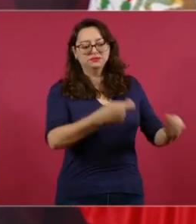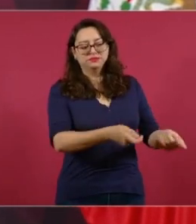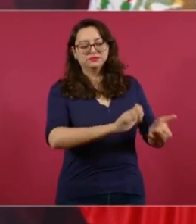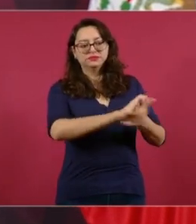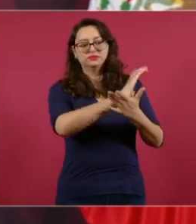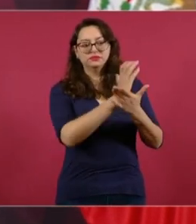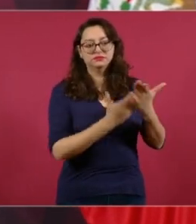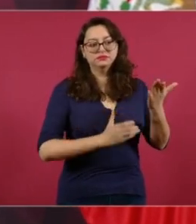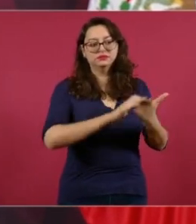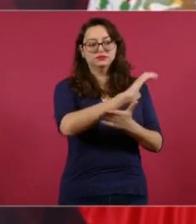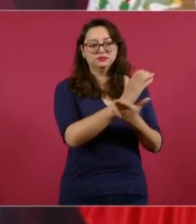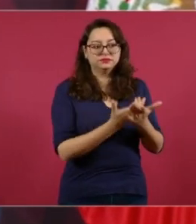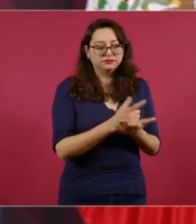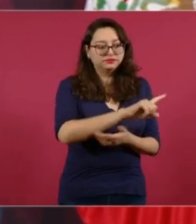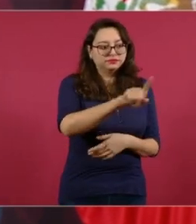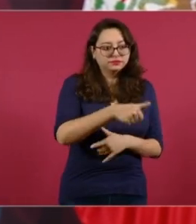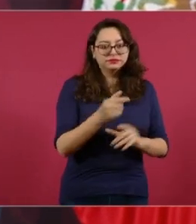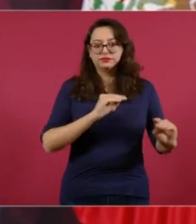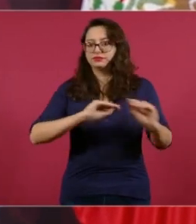No se hacían obras